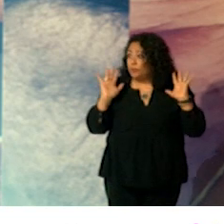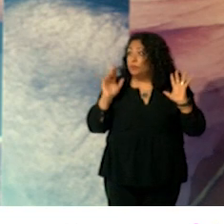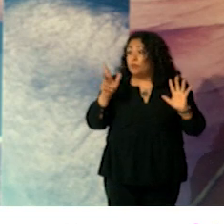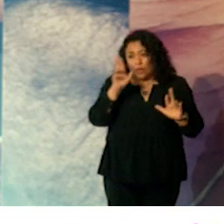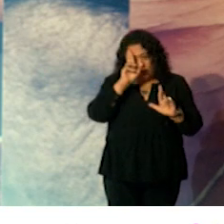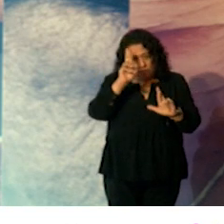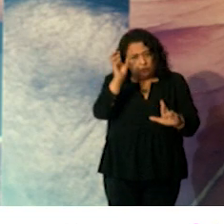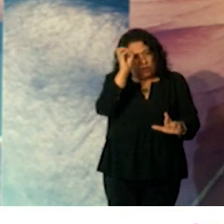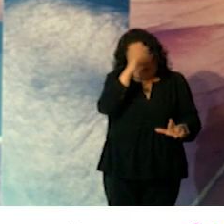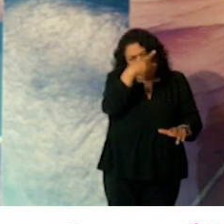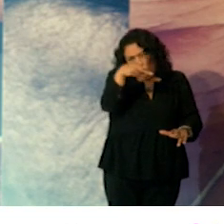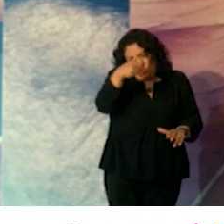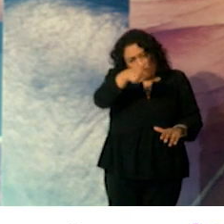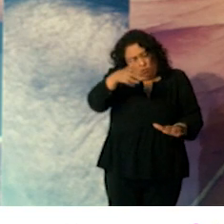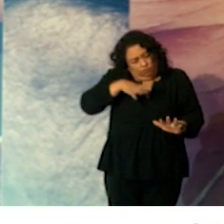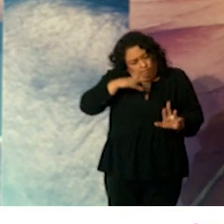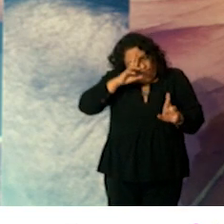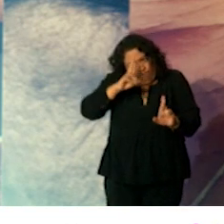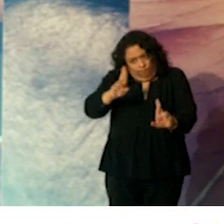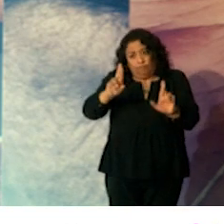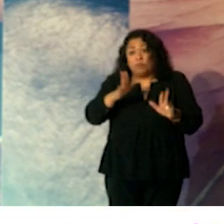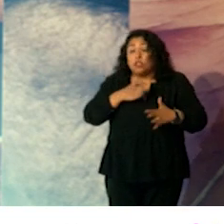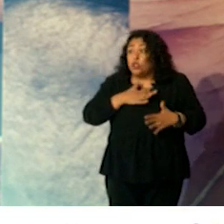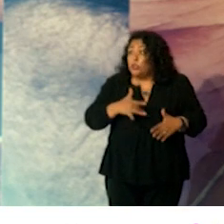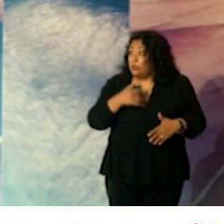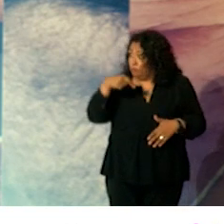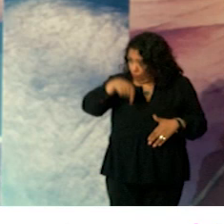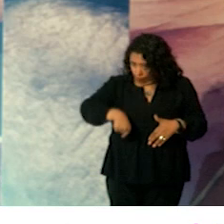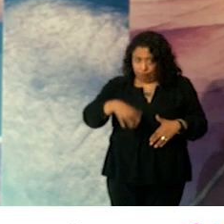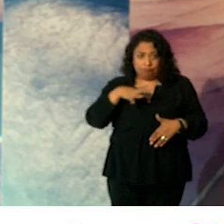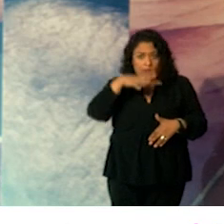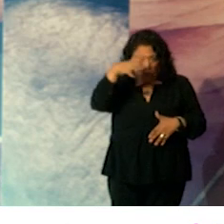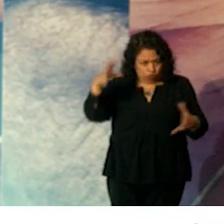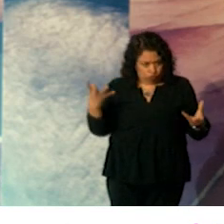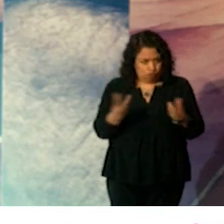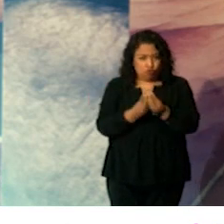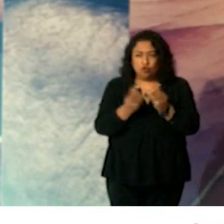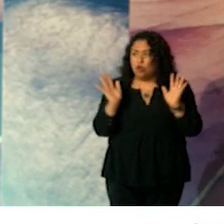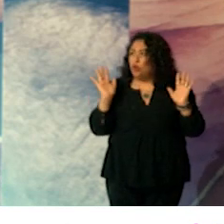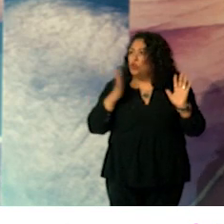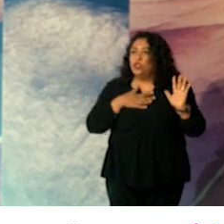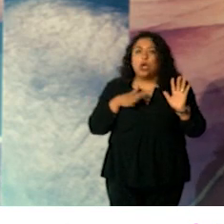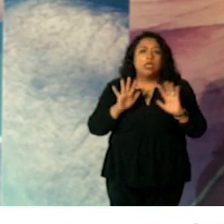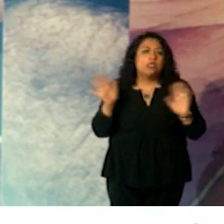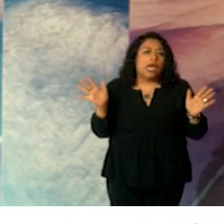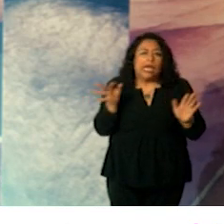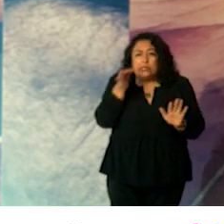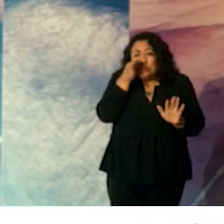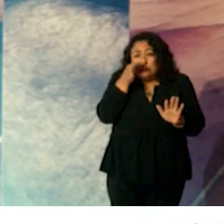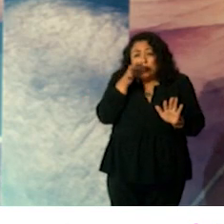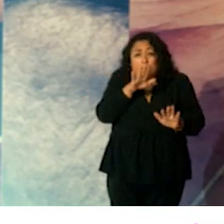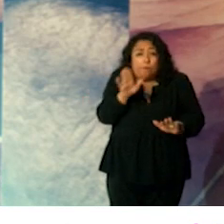Respeto la opinión de cada quien, pero yo siento que aquí estamos. No, yo no voy de salida, yo